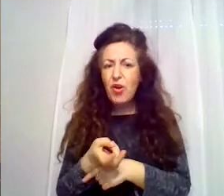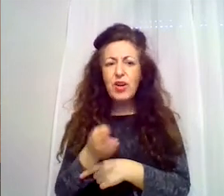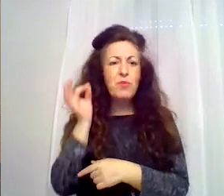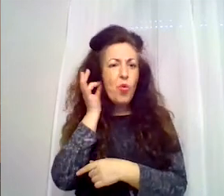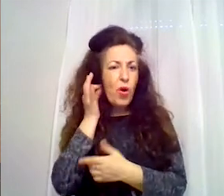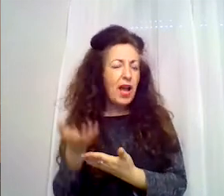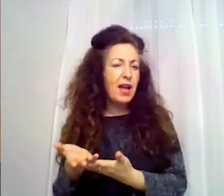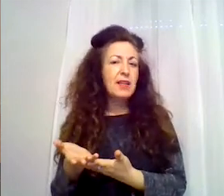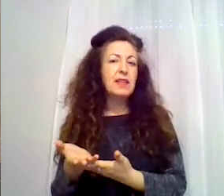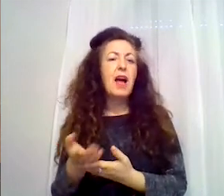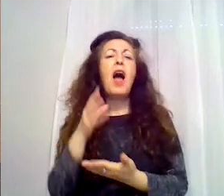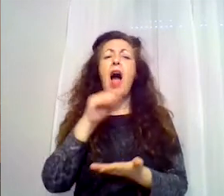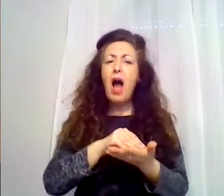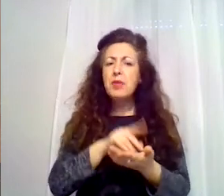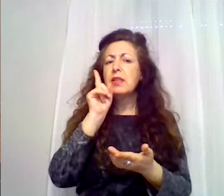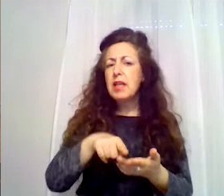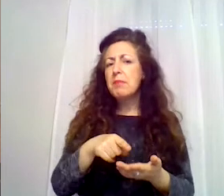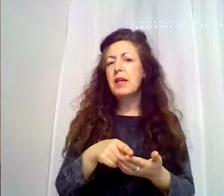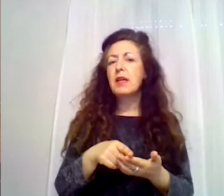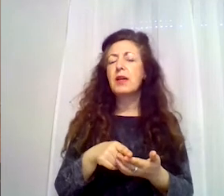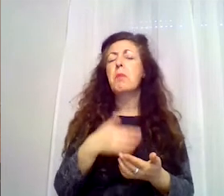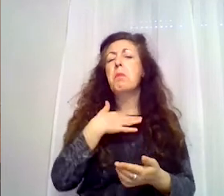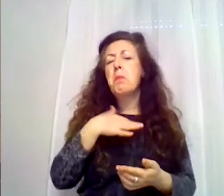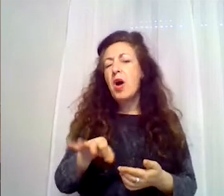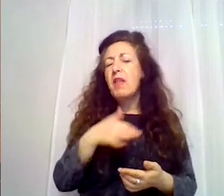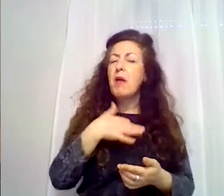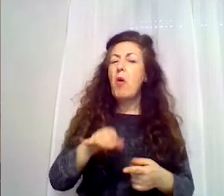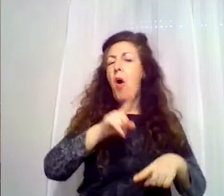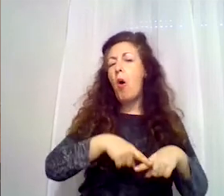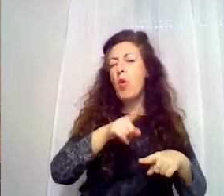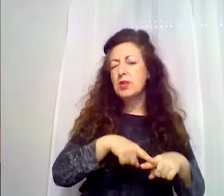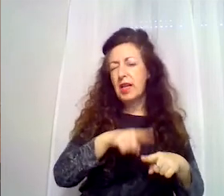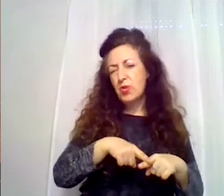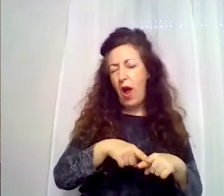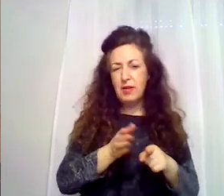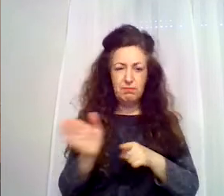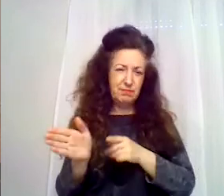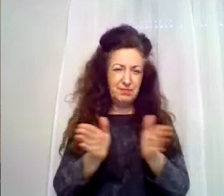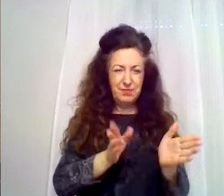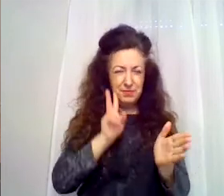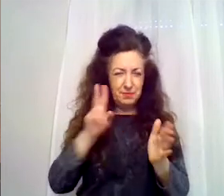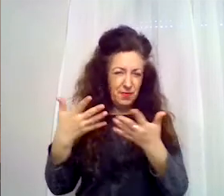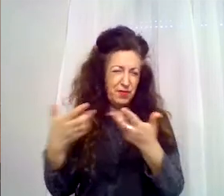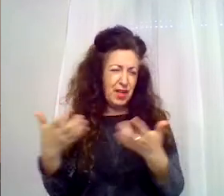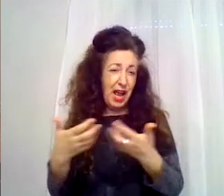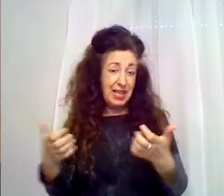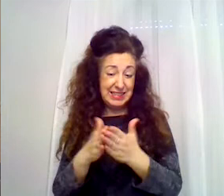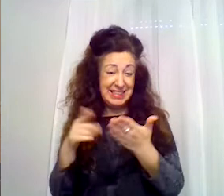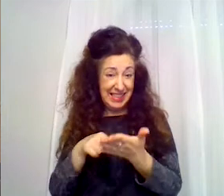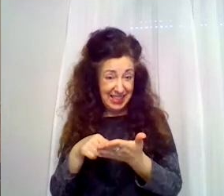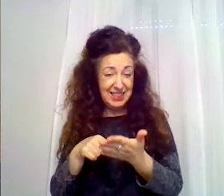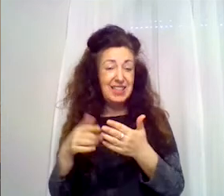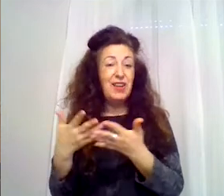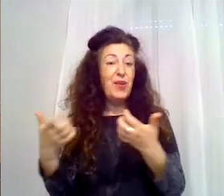encuentra entre los papeles de Kidd muchos papeles que transcriben conversaciones absolutamente